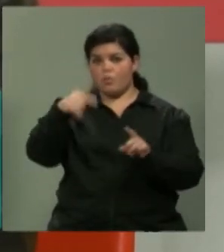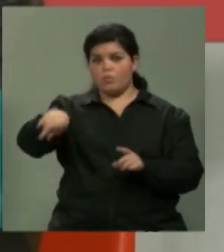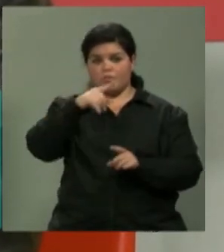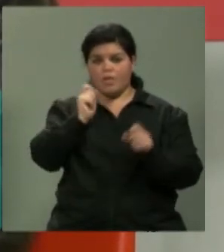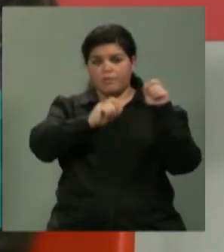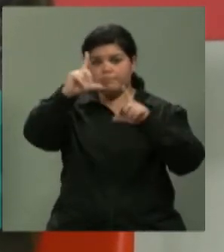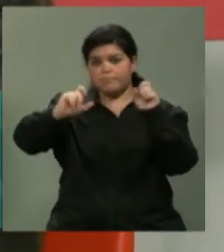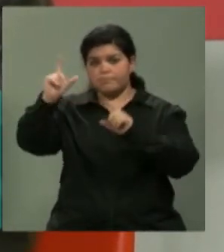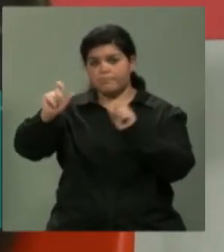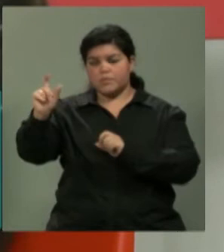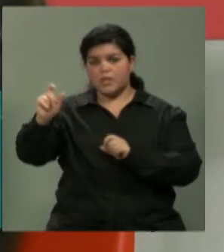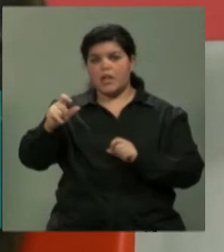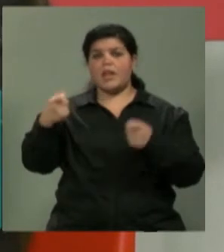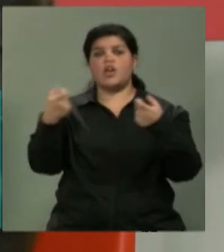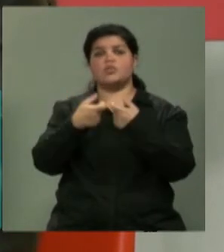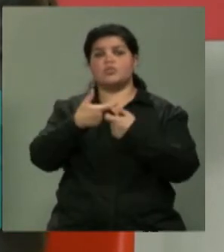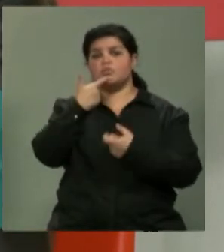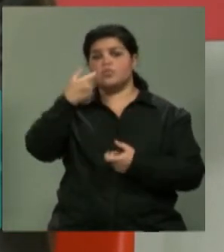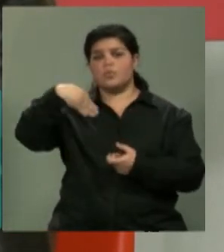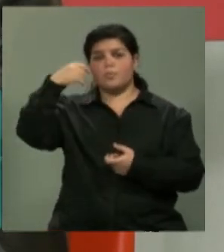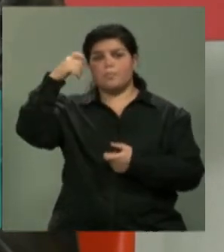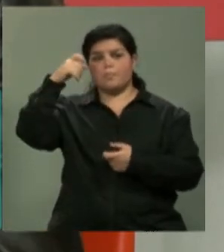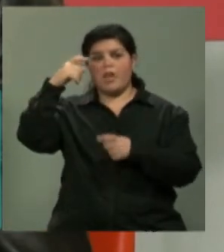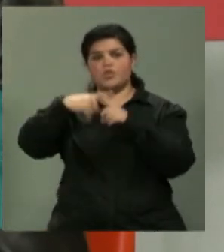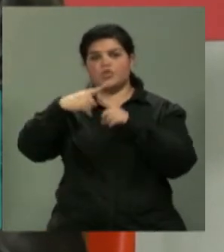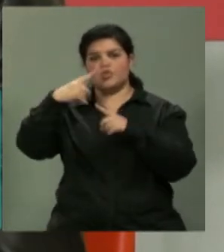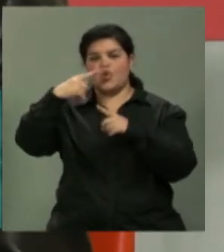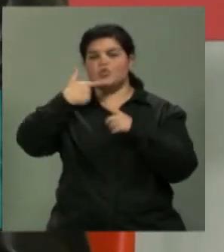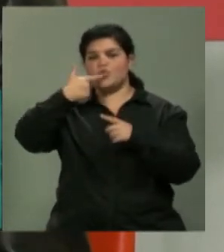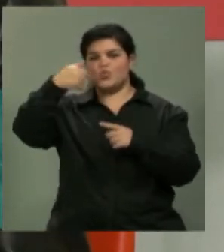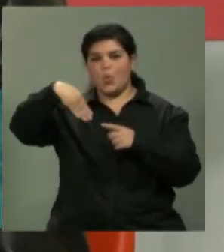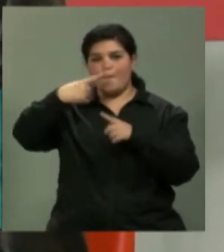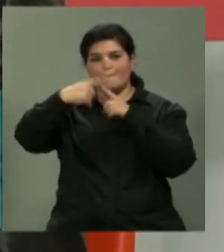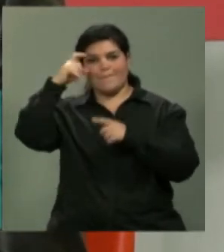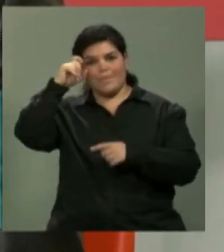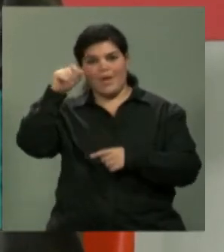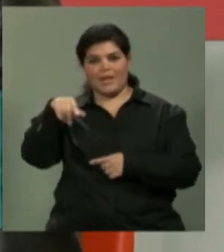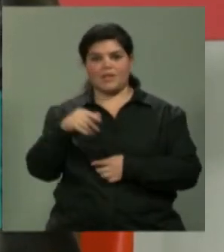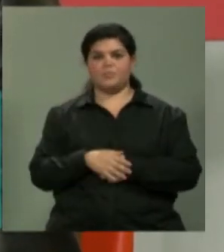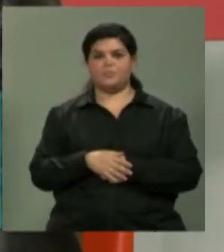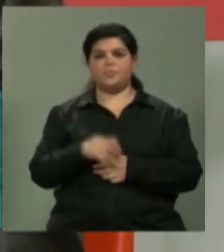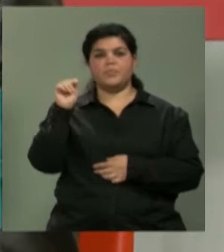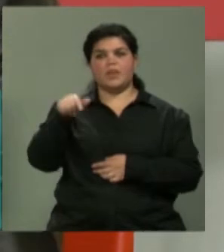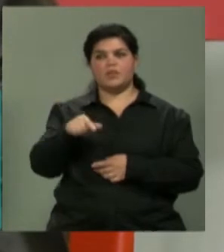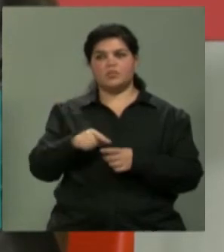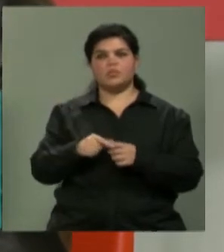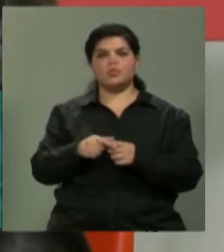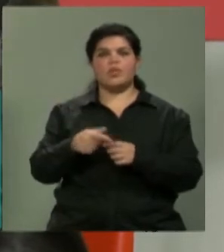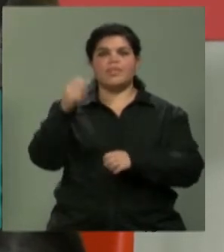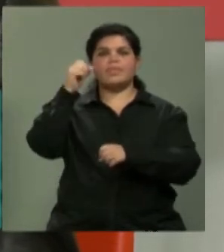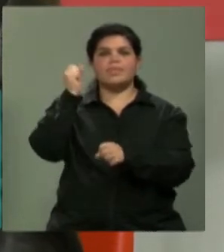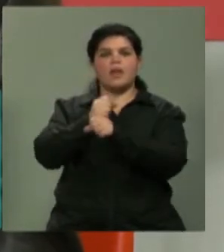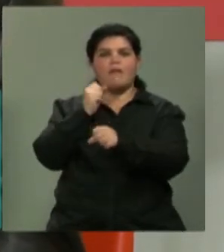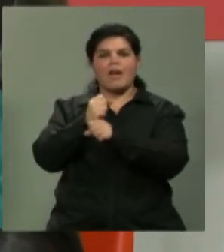que da la asociación SUMEC, la mayoría de los que están en la cárcel son trabajadores desocupados o subocupados. No hay